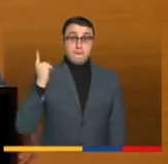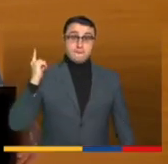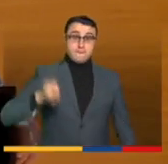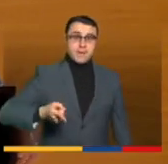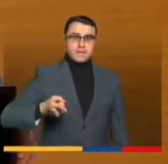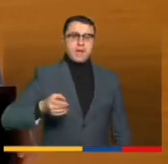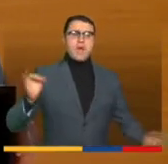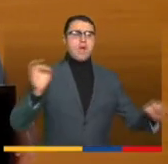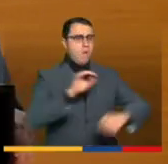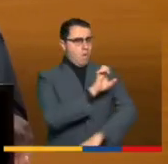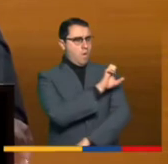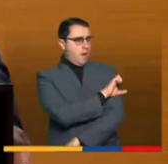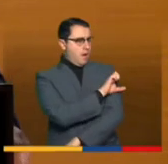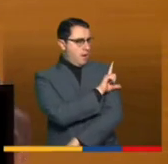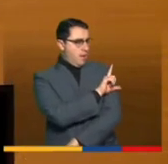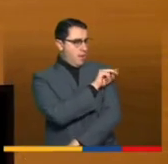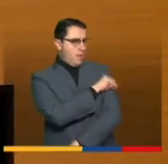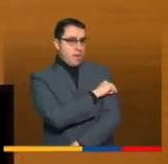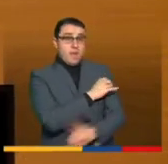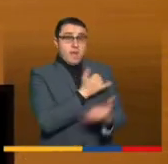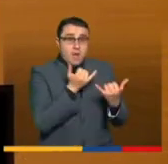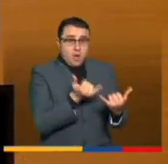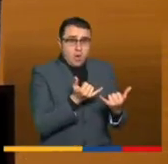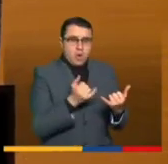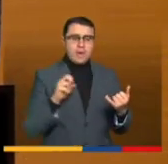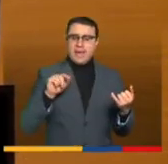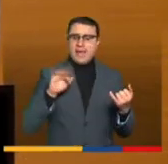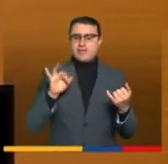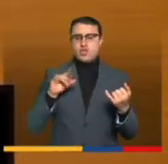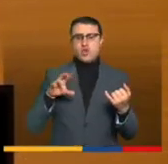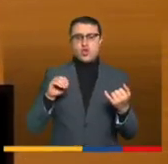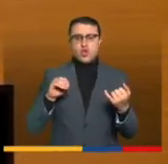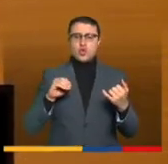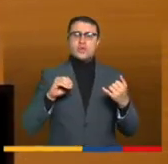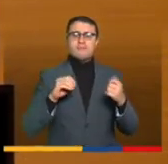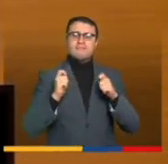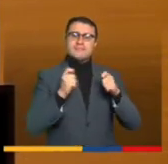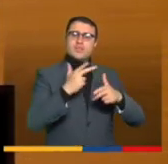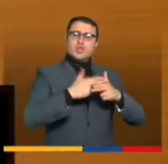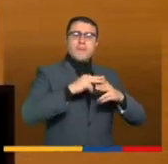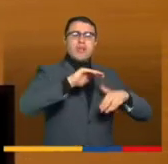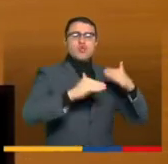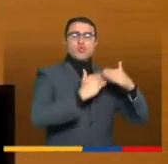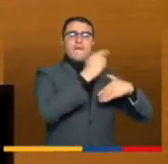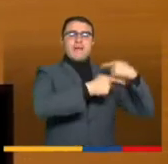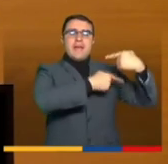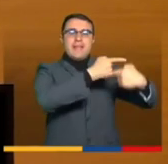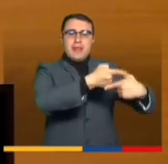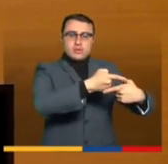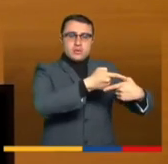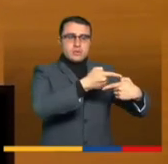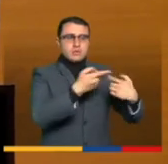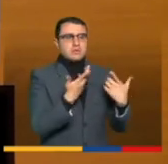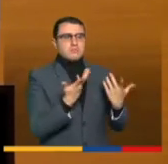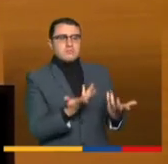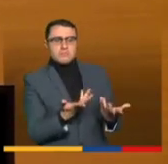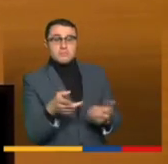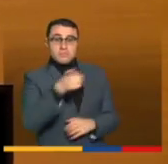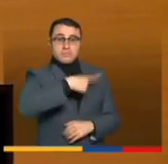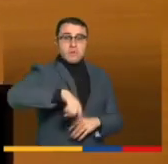hoy, Antonio García le llama la nueva generación, eso tiene otra lógica que la de ellos?